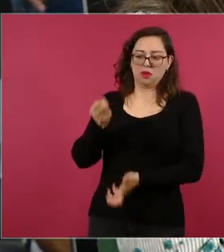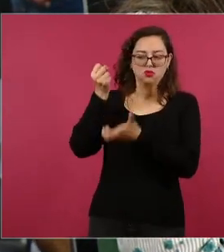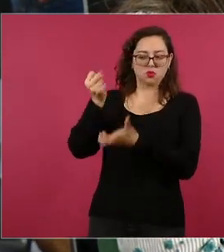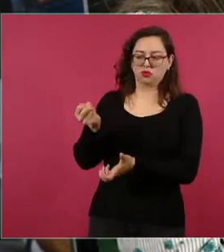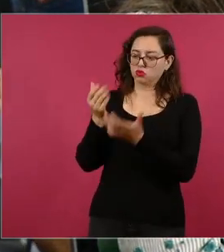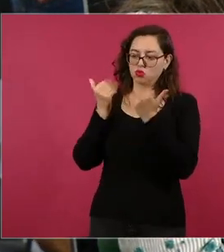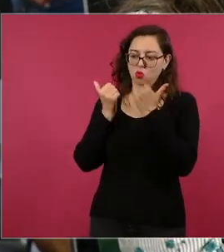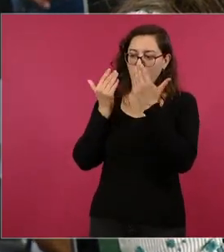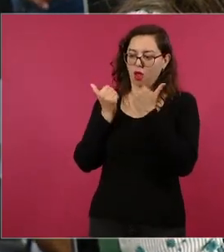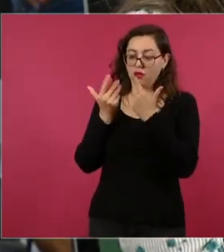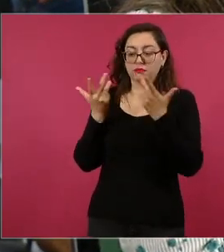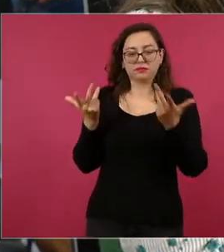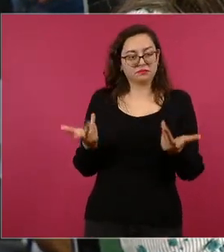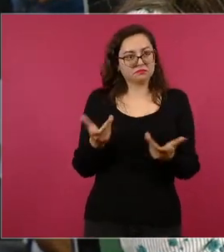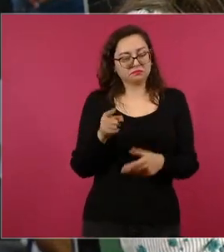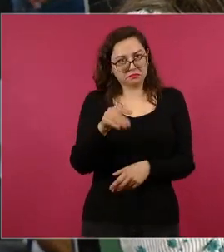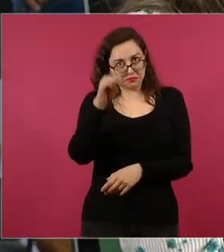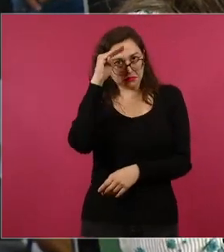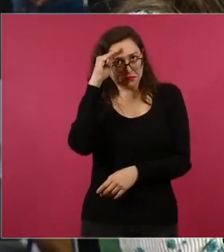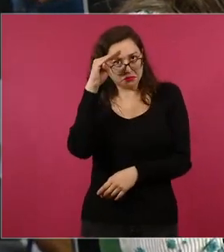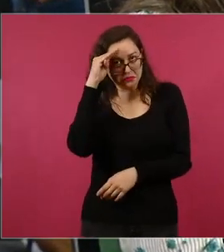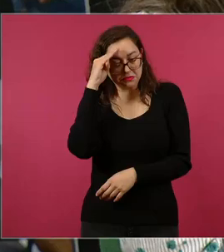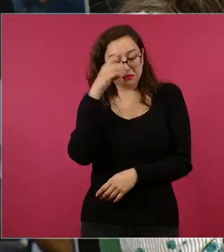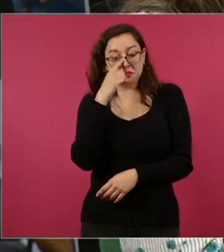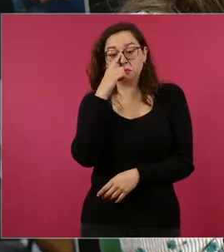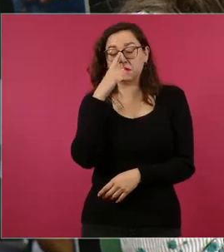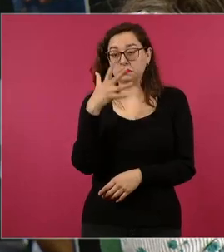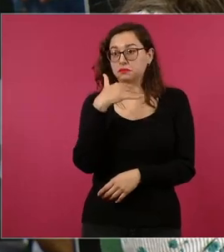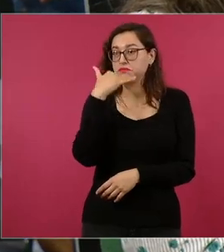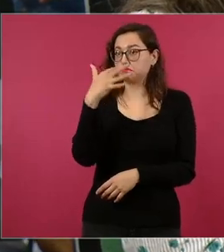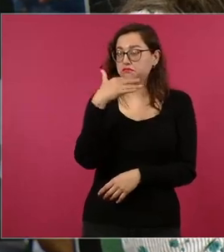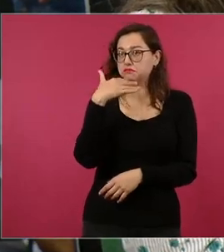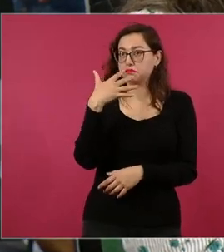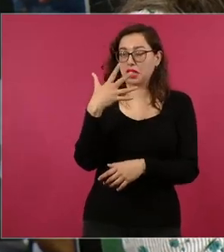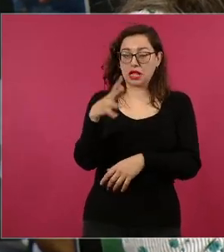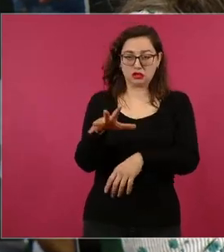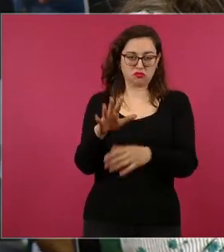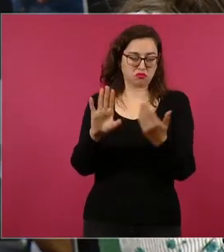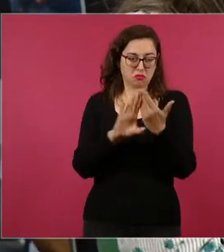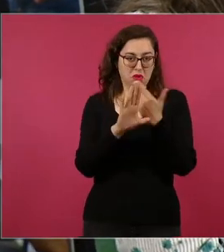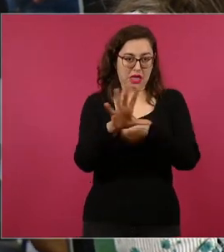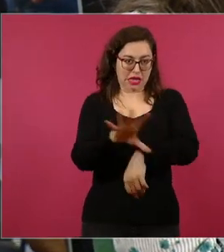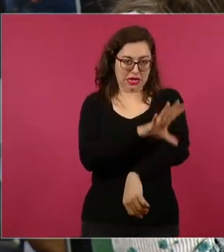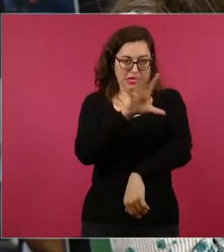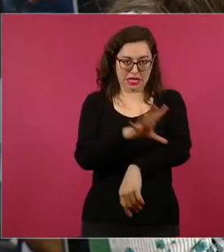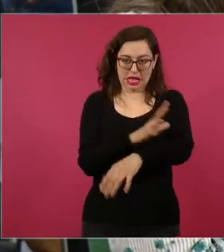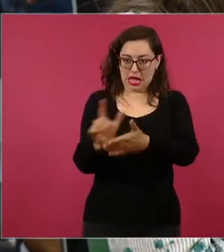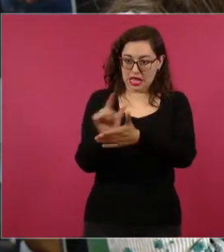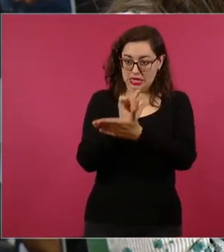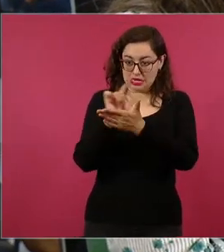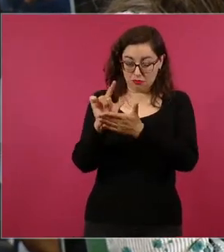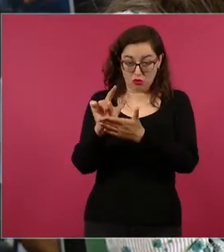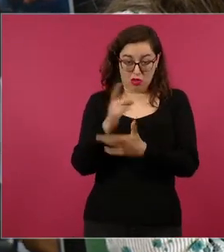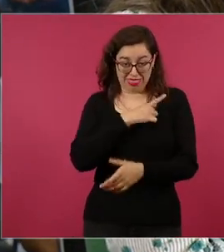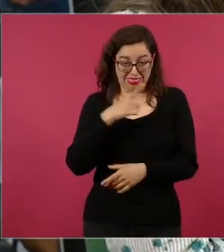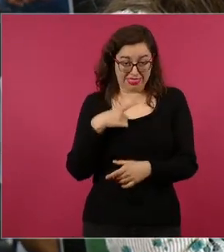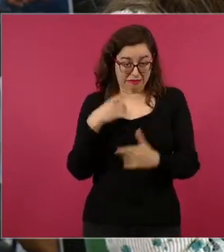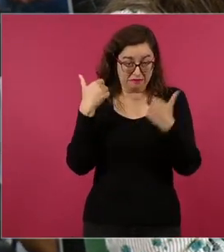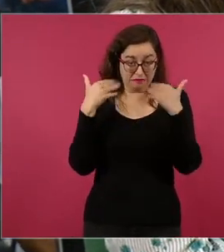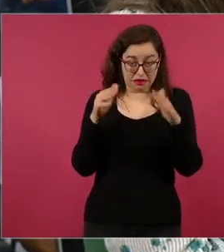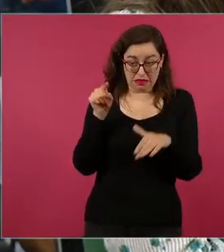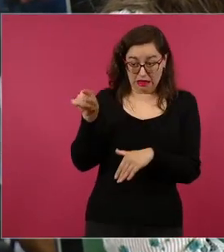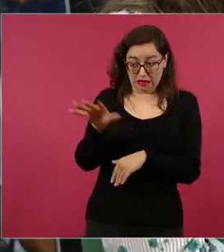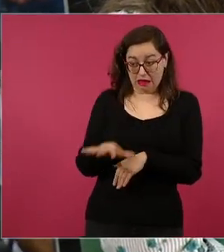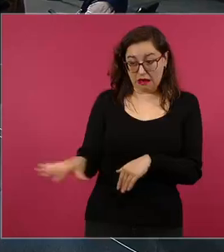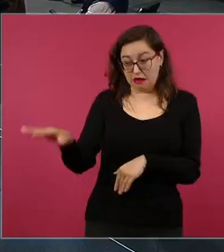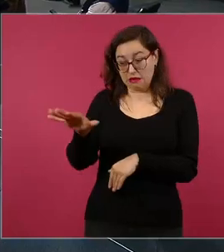que una fórmula para contar con energía menos sucia y más barata sea la puesta en marcha de un tercer reactor en Laguna